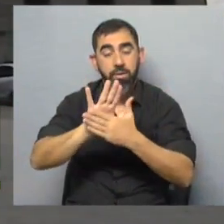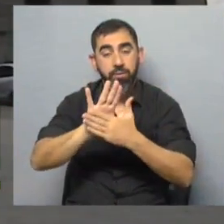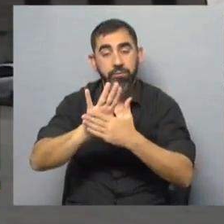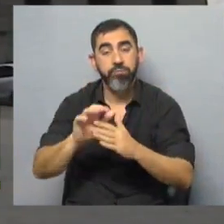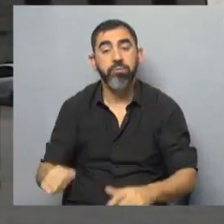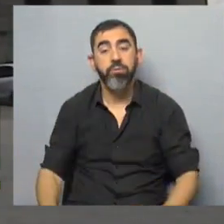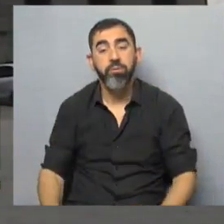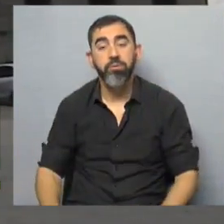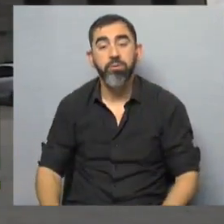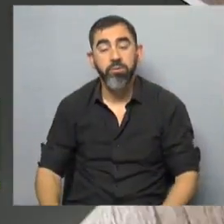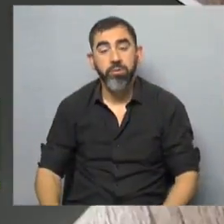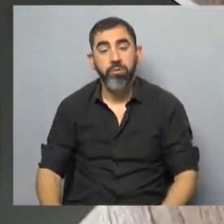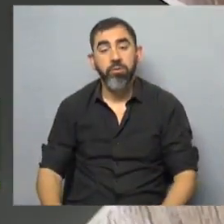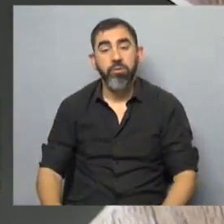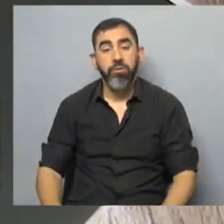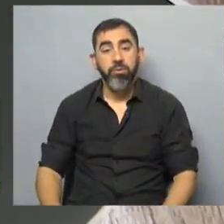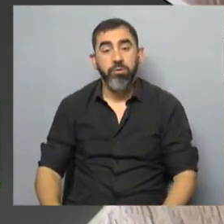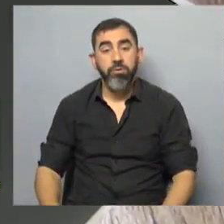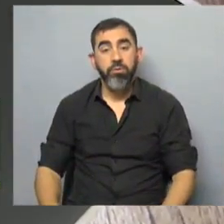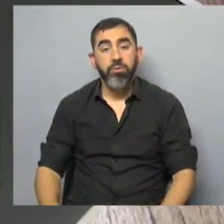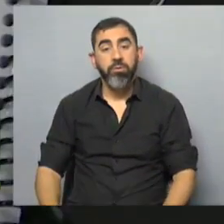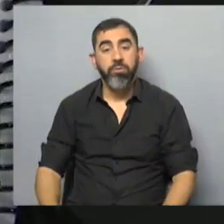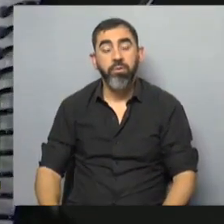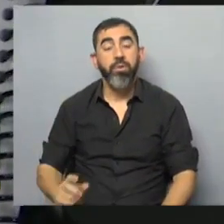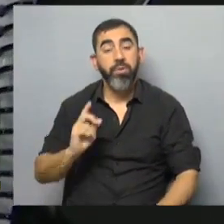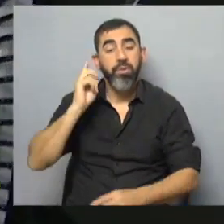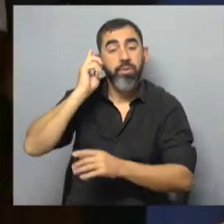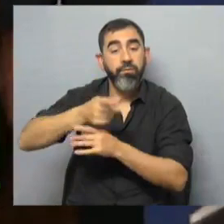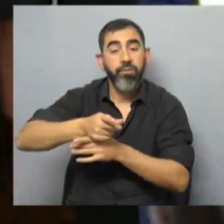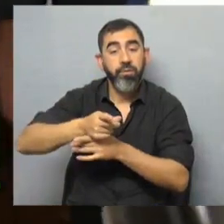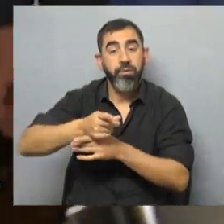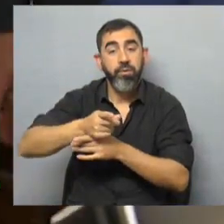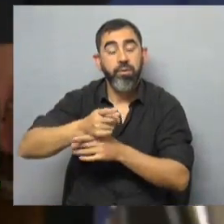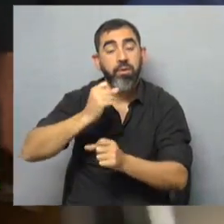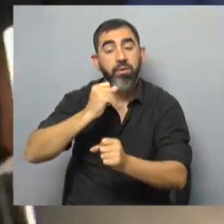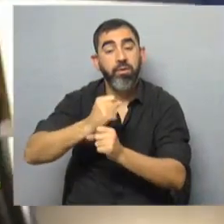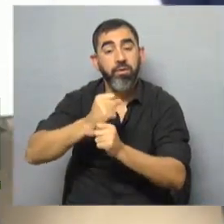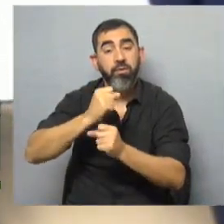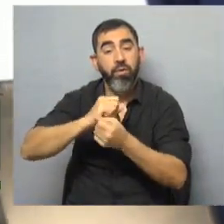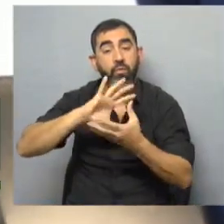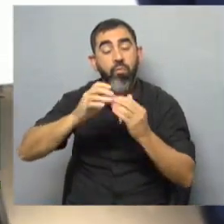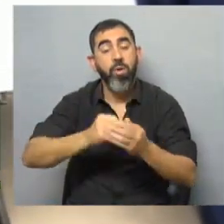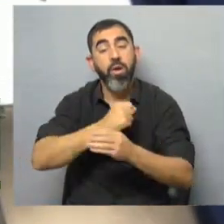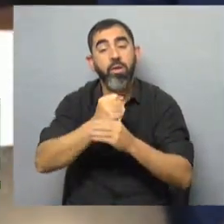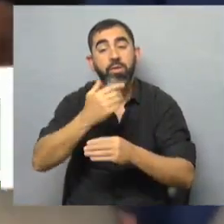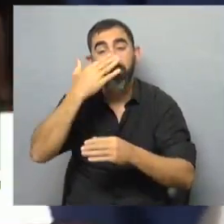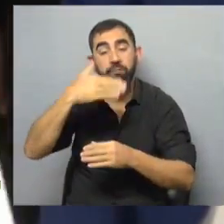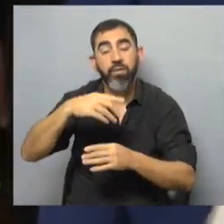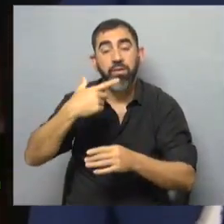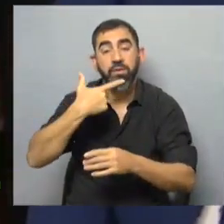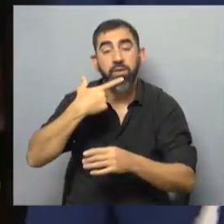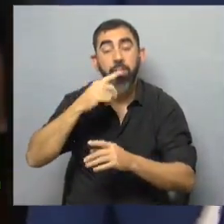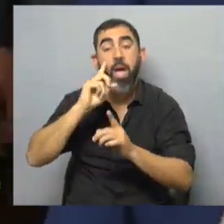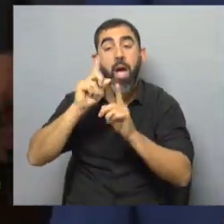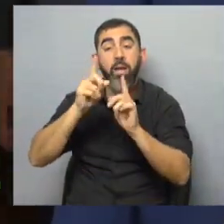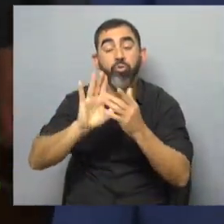a dar ingreso a este proyecto y se va a definir justamente el régimen de trabajo que va a llegar hasta finales de septiembre. Una hora después, a las